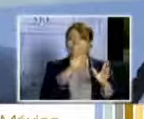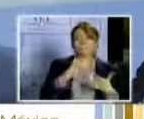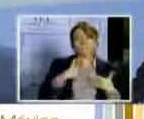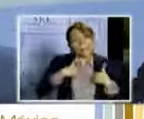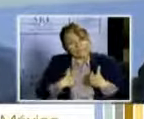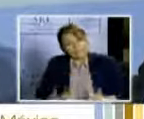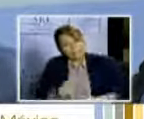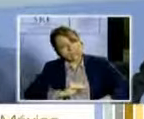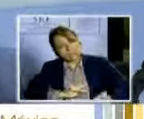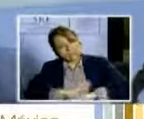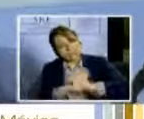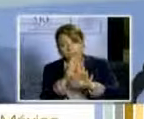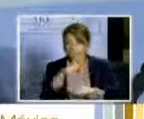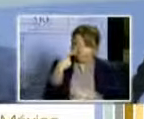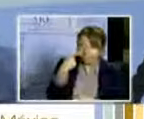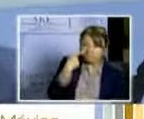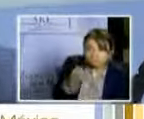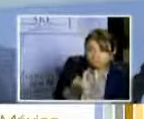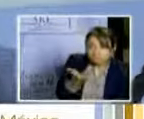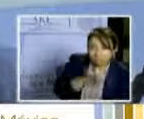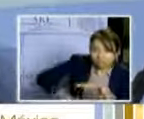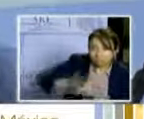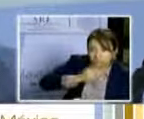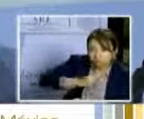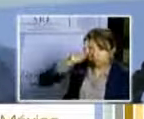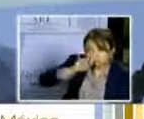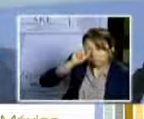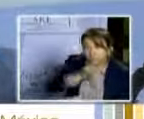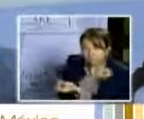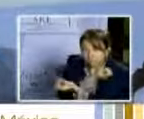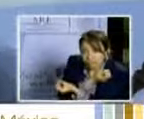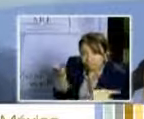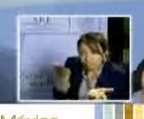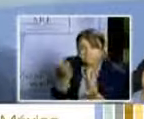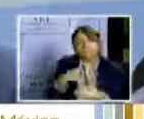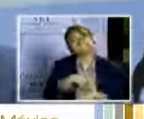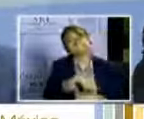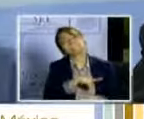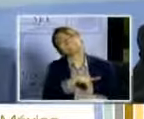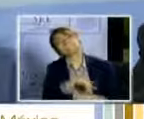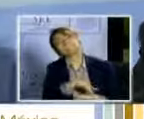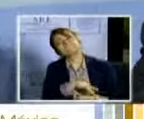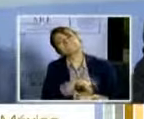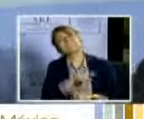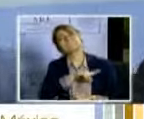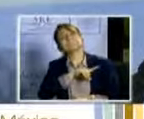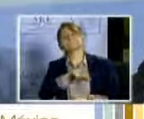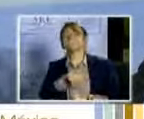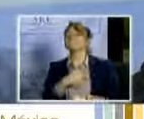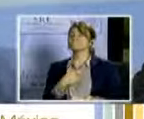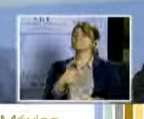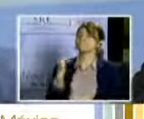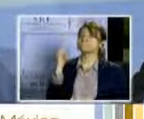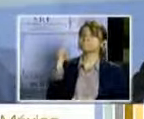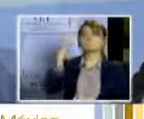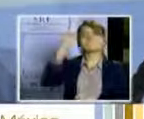reuniones, porque así se enteran de primera mano y luego traen esos instrumentos aquí al Senado? Pero también porque el